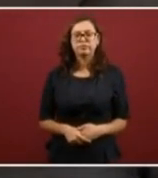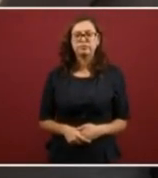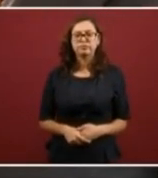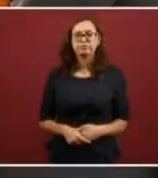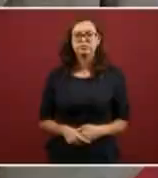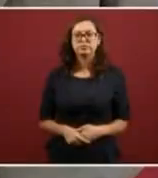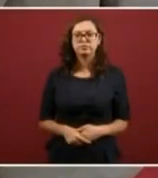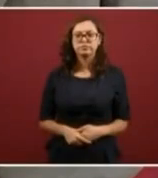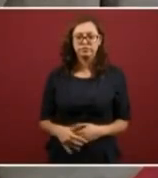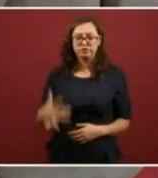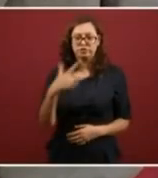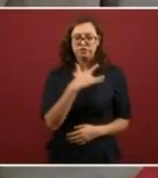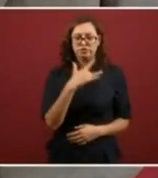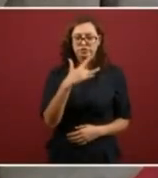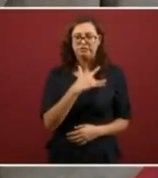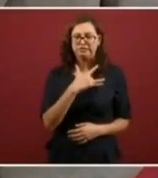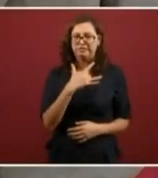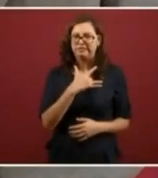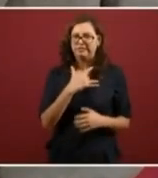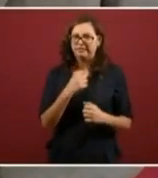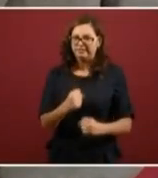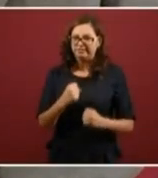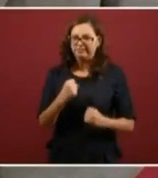el corazón caliente, la cabeza fría.